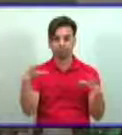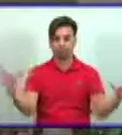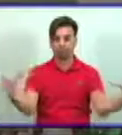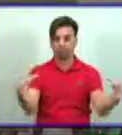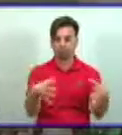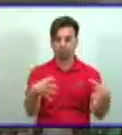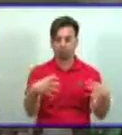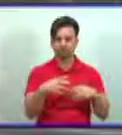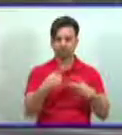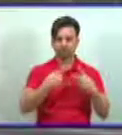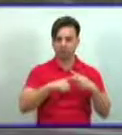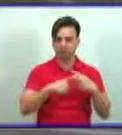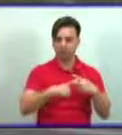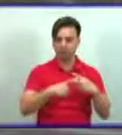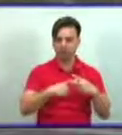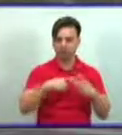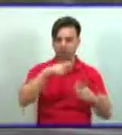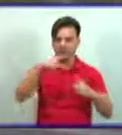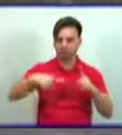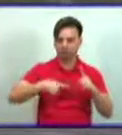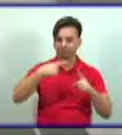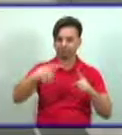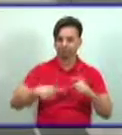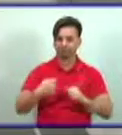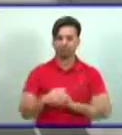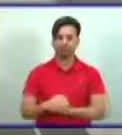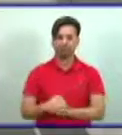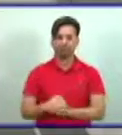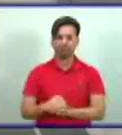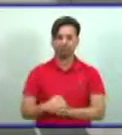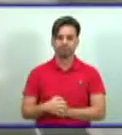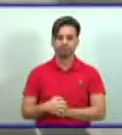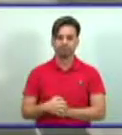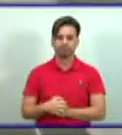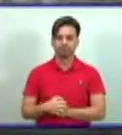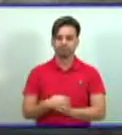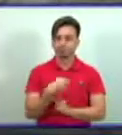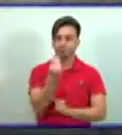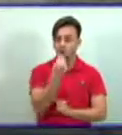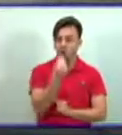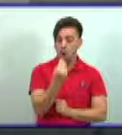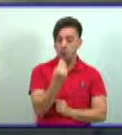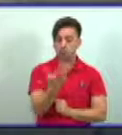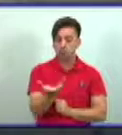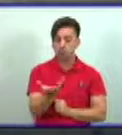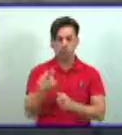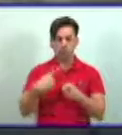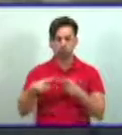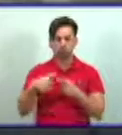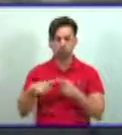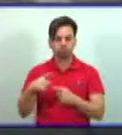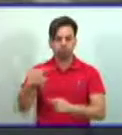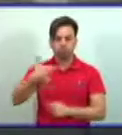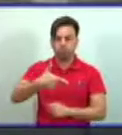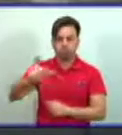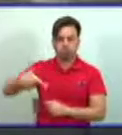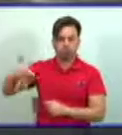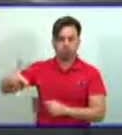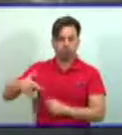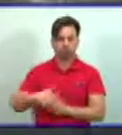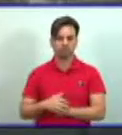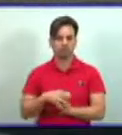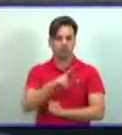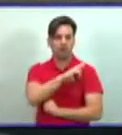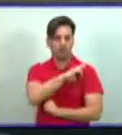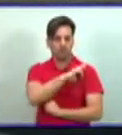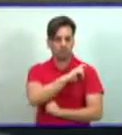toneladas diarias de basura que se producen hoy en día. Consumo responsable de combustibles fósiles y fuentes energéticas, ya que su